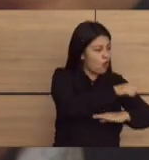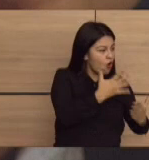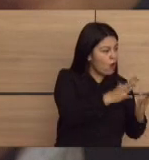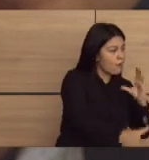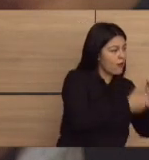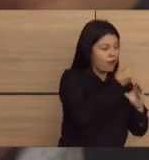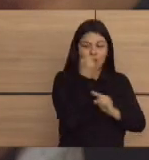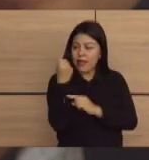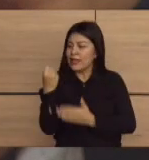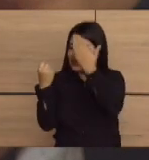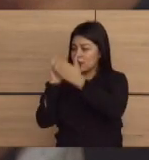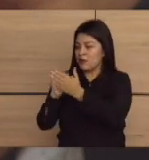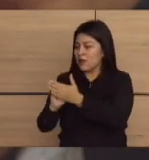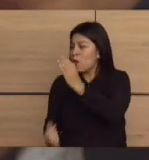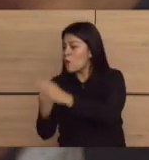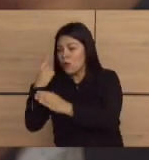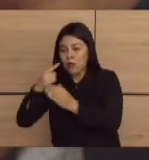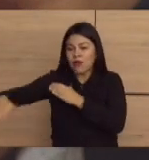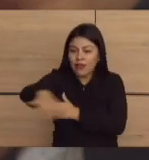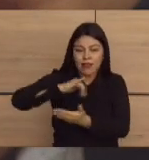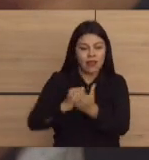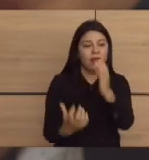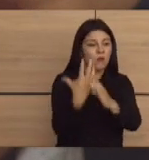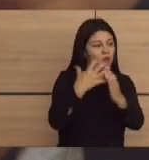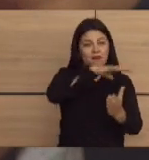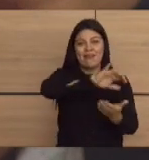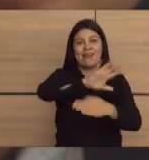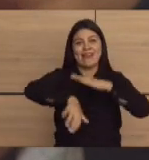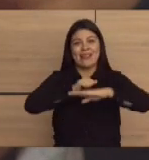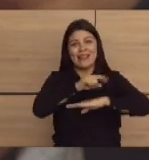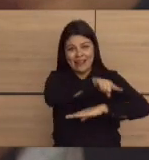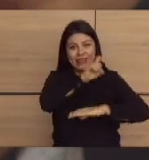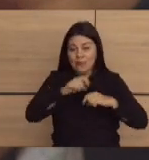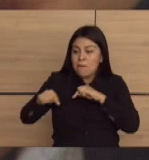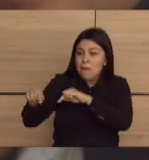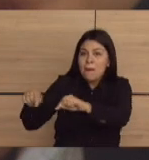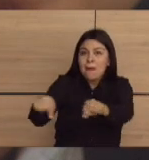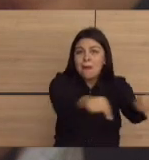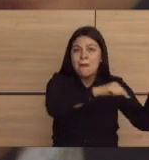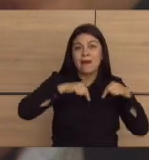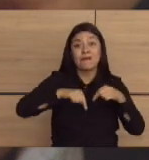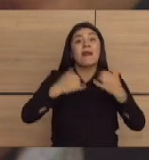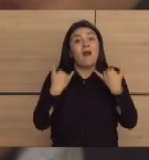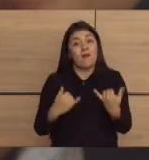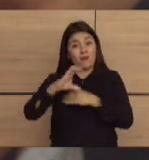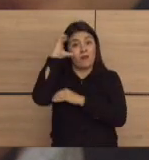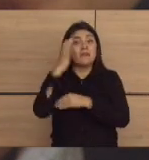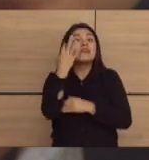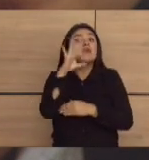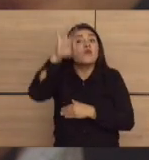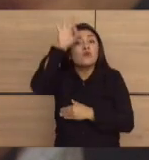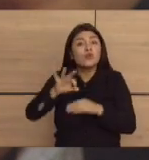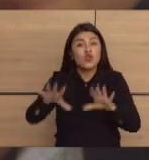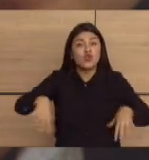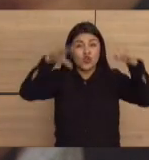reducir, producir conservando, conservar produciendo. Que se entienda que somos el país que tiene el 50% de los páramos